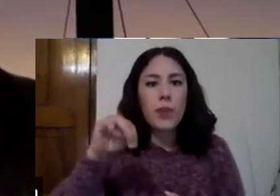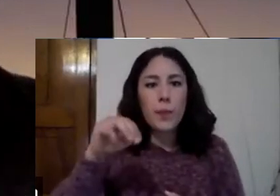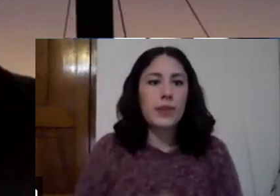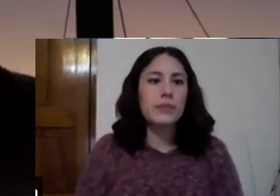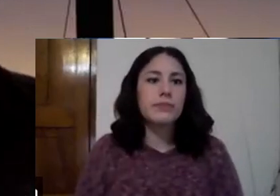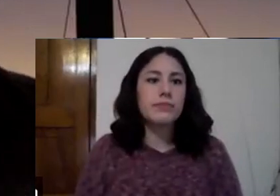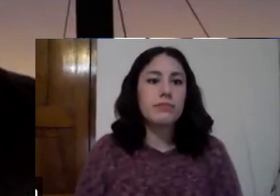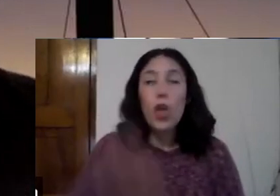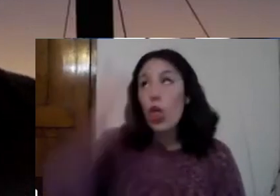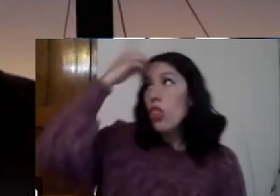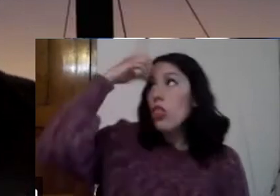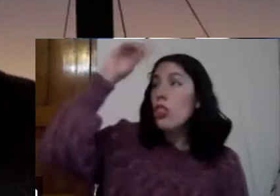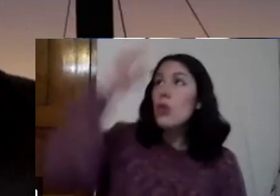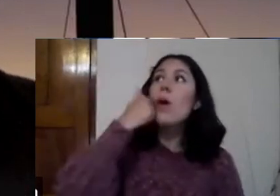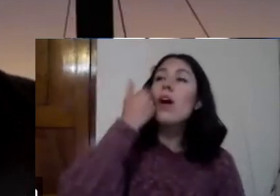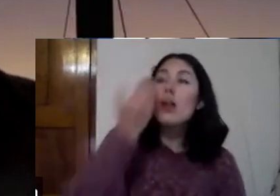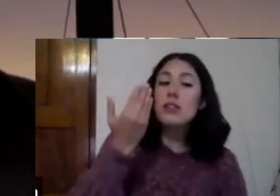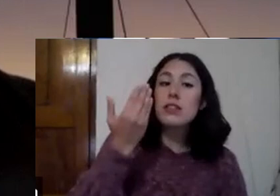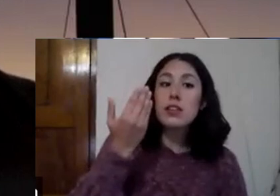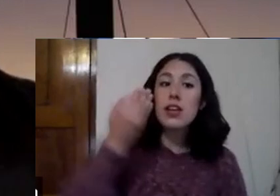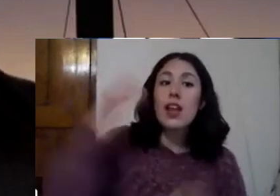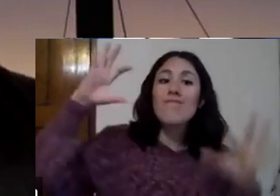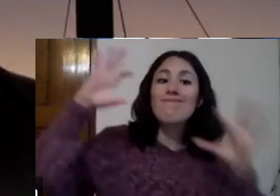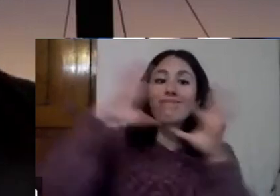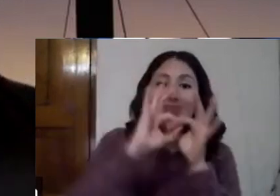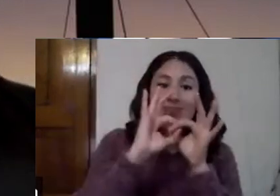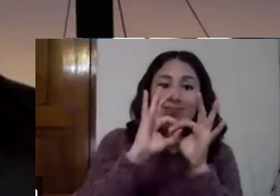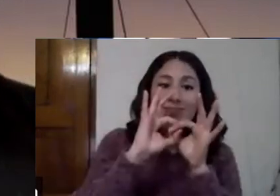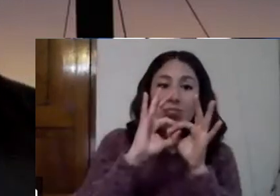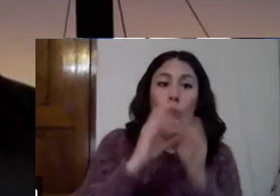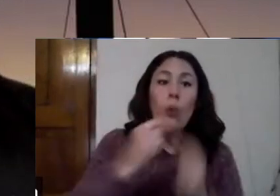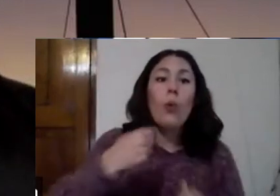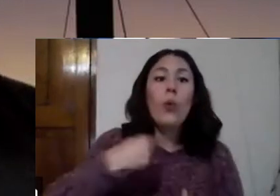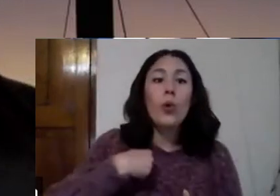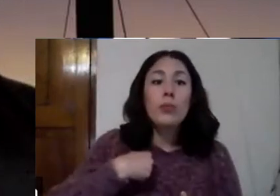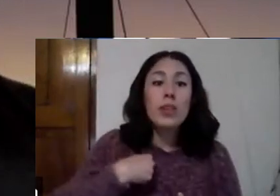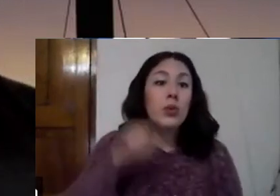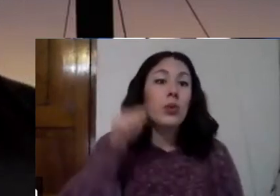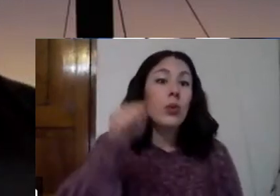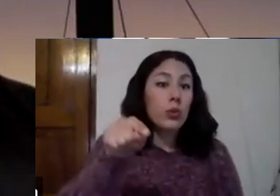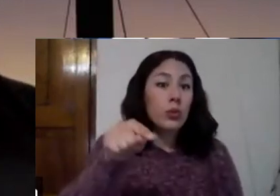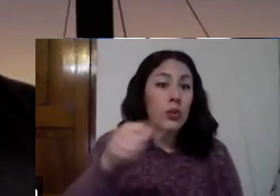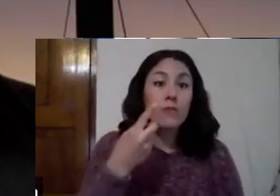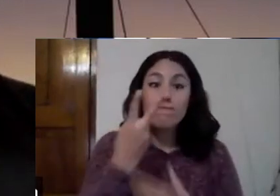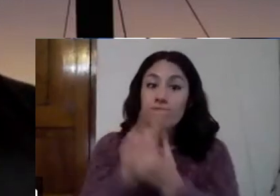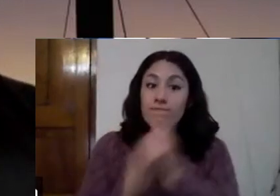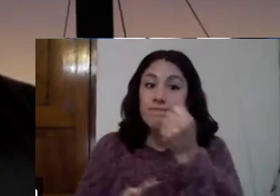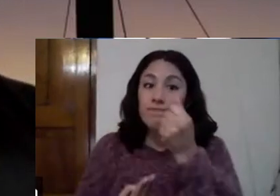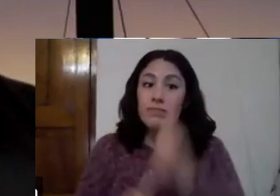tener y establecer un pacto conmigo y contigo.